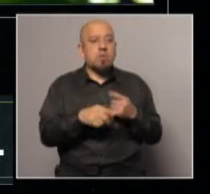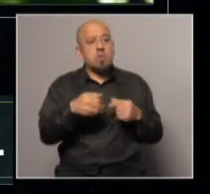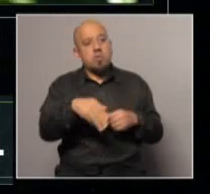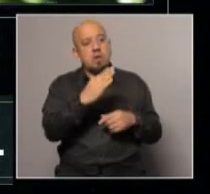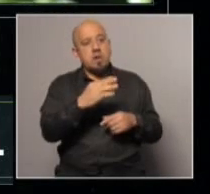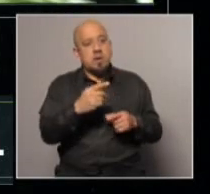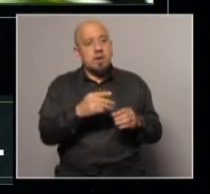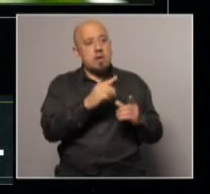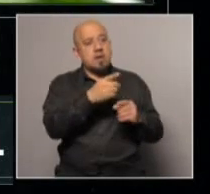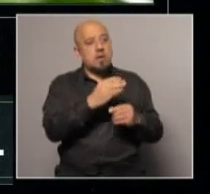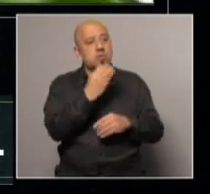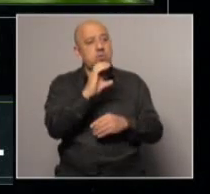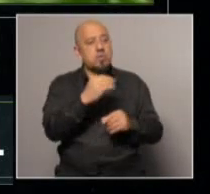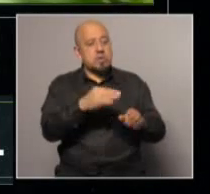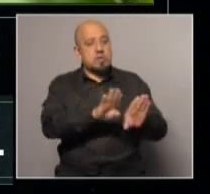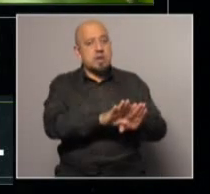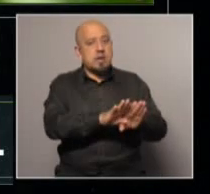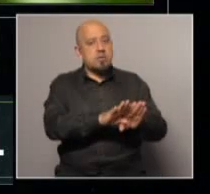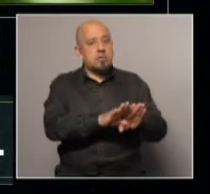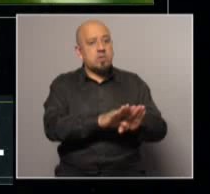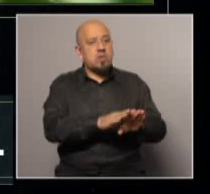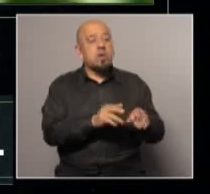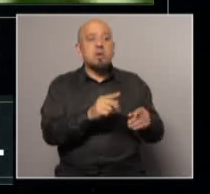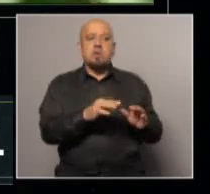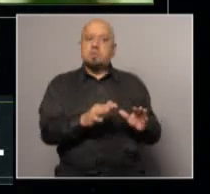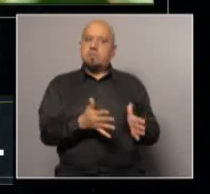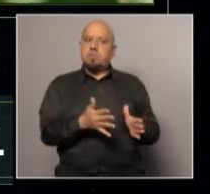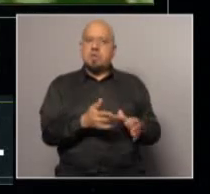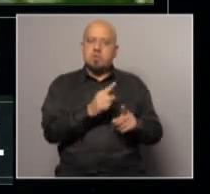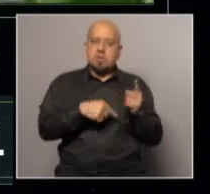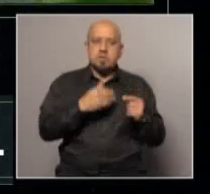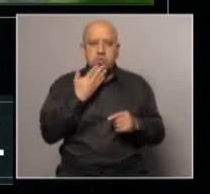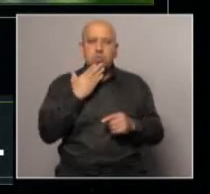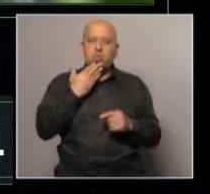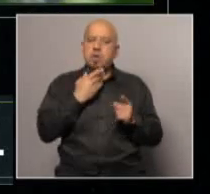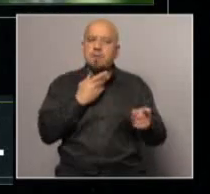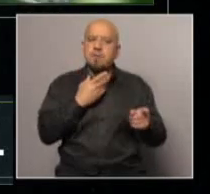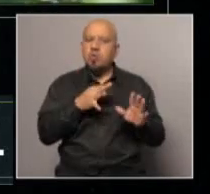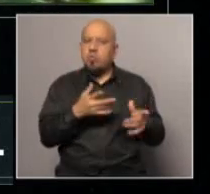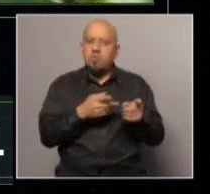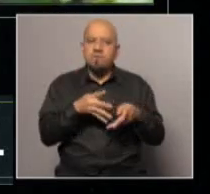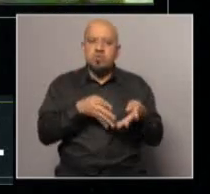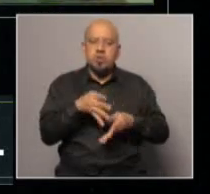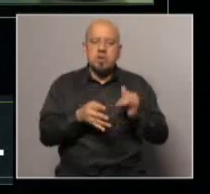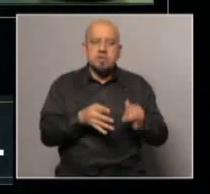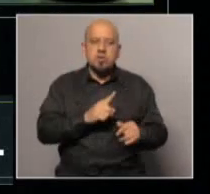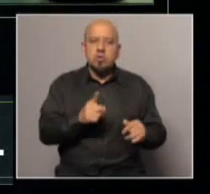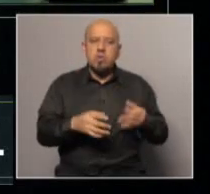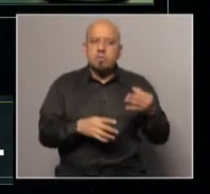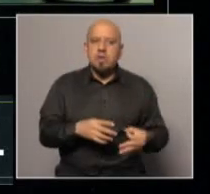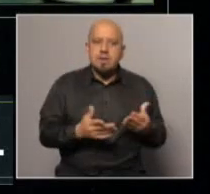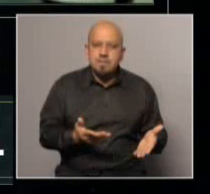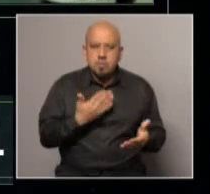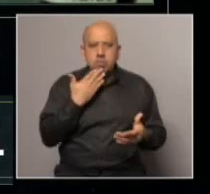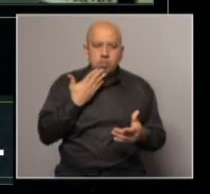de repente el club está cerrado. Y eso podría ser sugestivo de que hay actividad irregular. Uh-huh. Podría, ¿no? Cuando uno